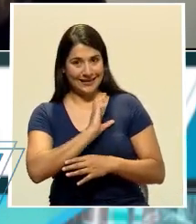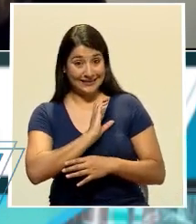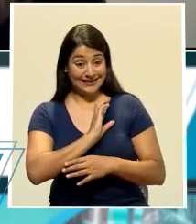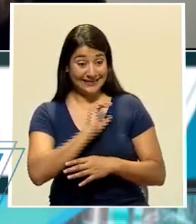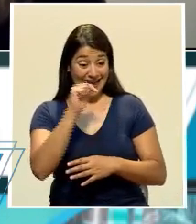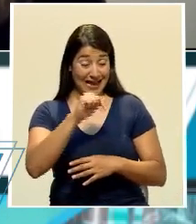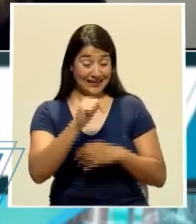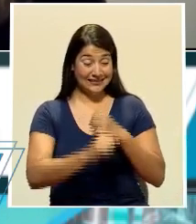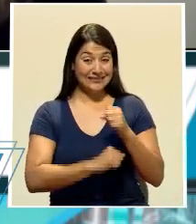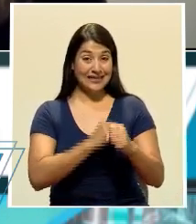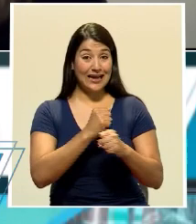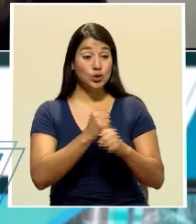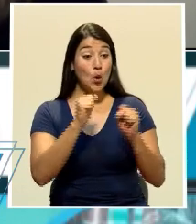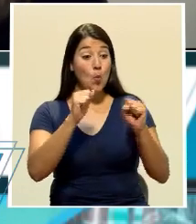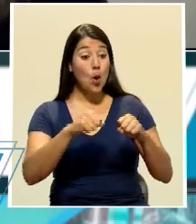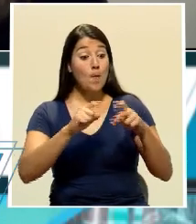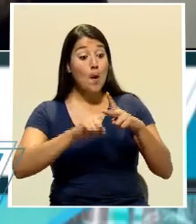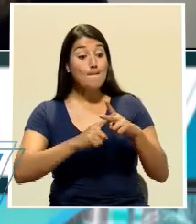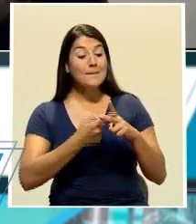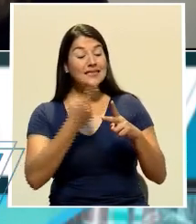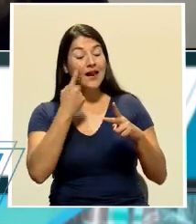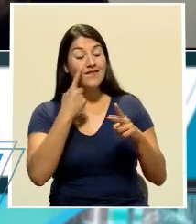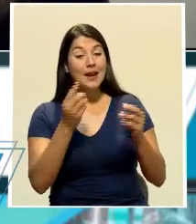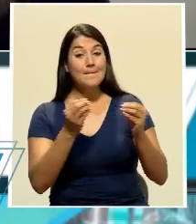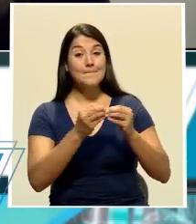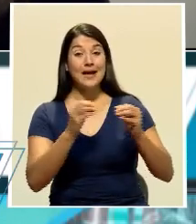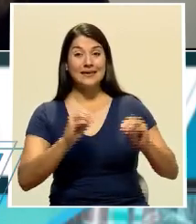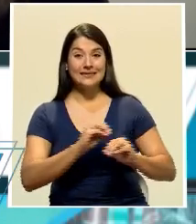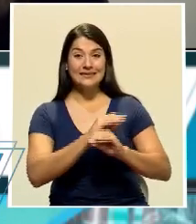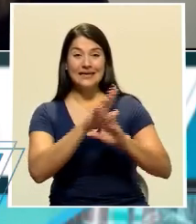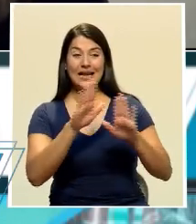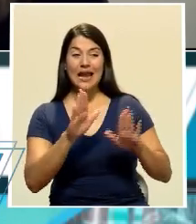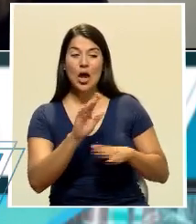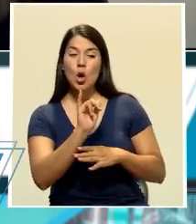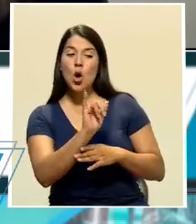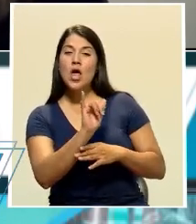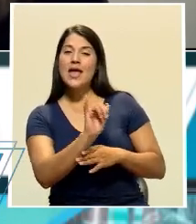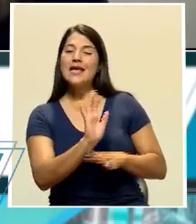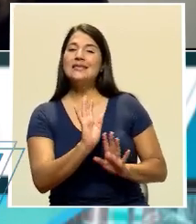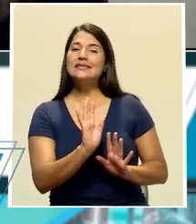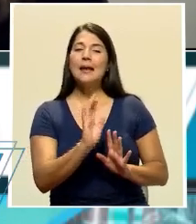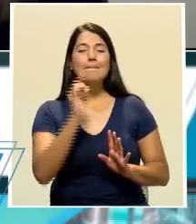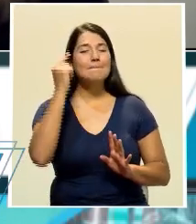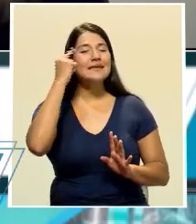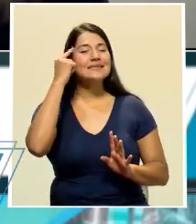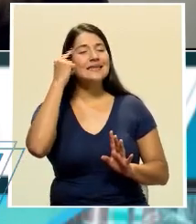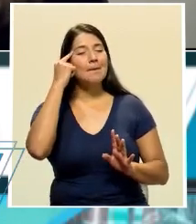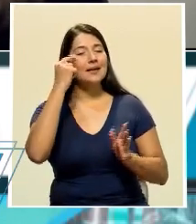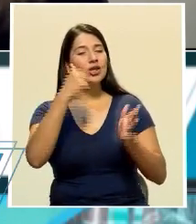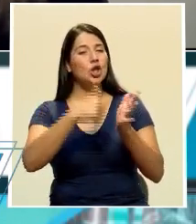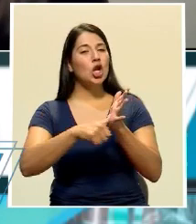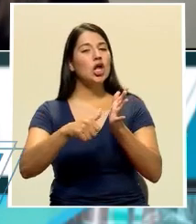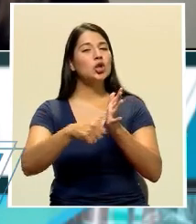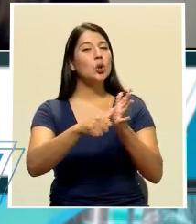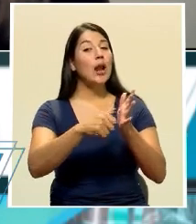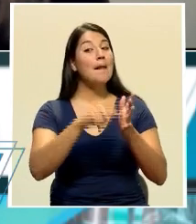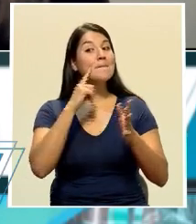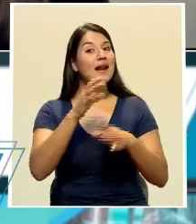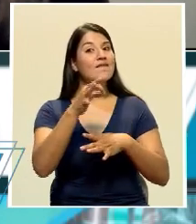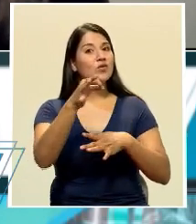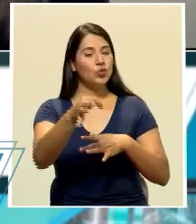ver con más claridad es el cálculo político electoral en muchas reacciones, en el Congreso, en